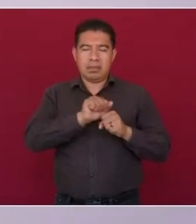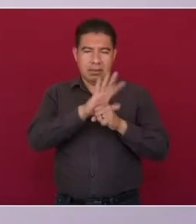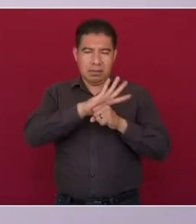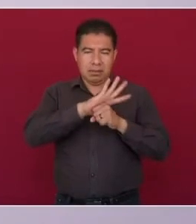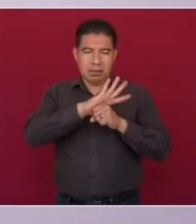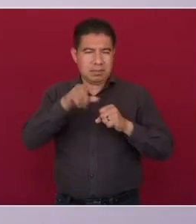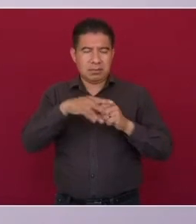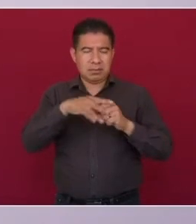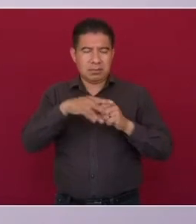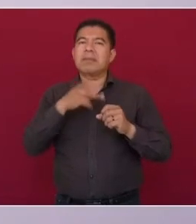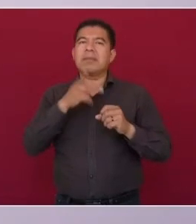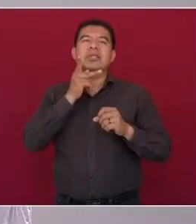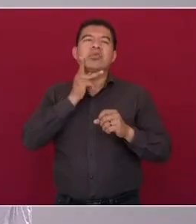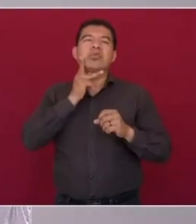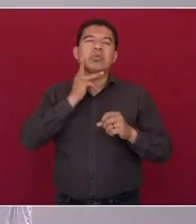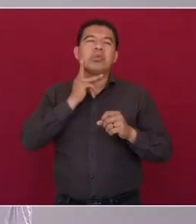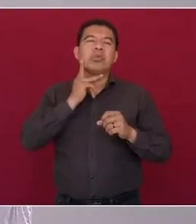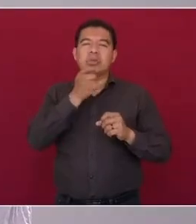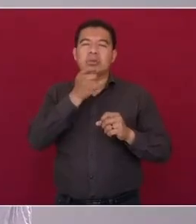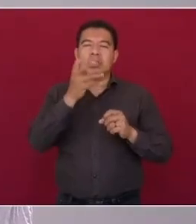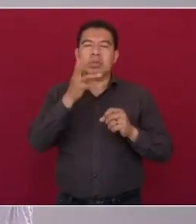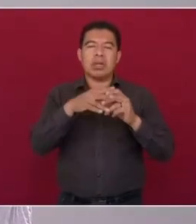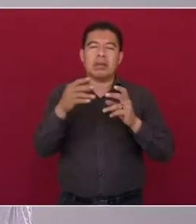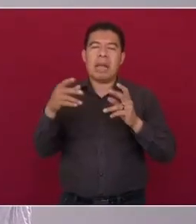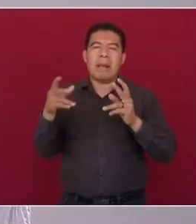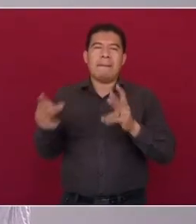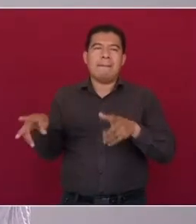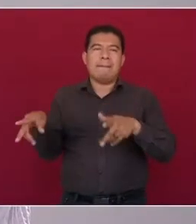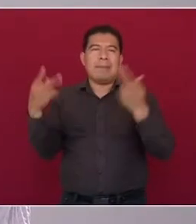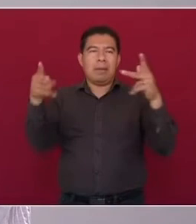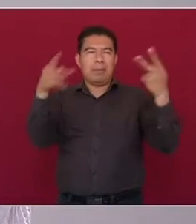muchas empresas petroleras decidieron vender